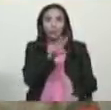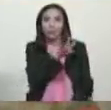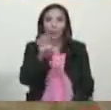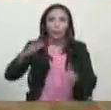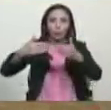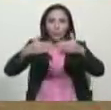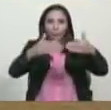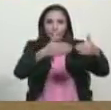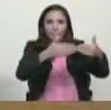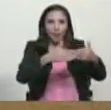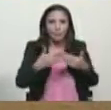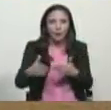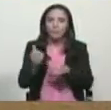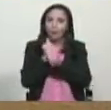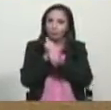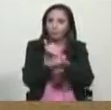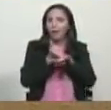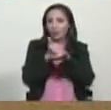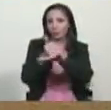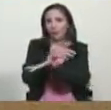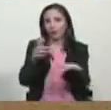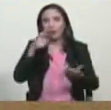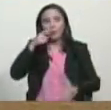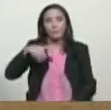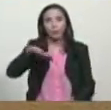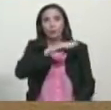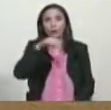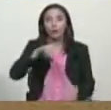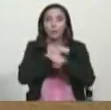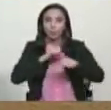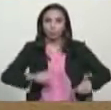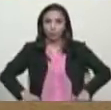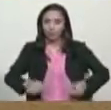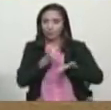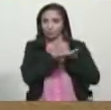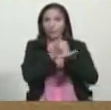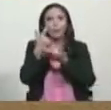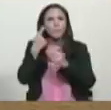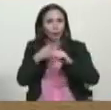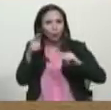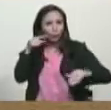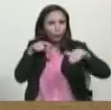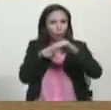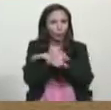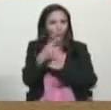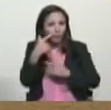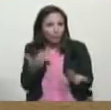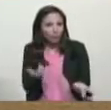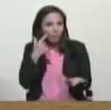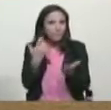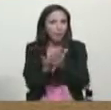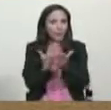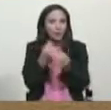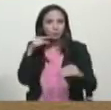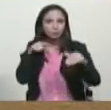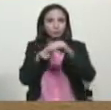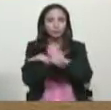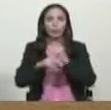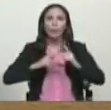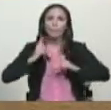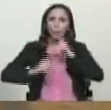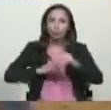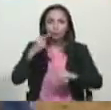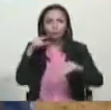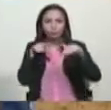beneficio para todo el pueblo de Portuguesa. Pero vamos a entrar a uno de esos galpones para poderle mostrar la producción avícola